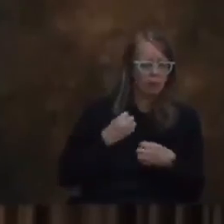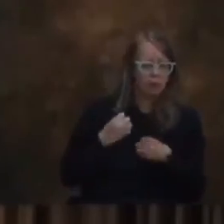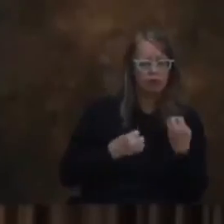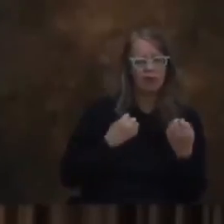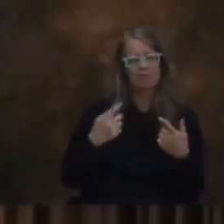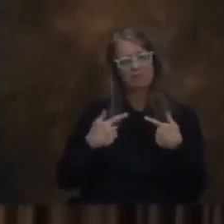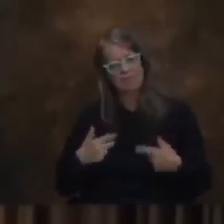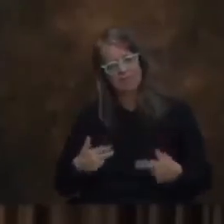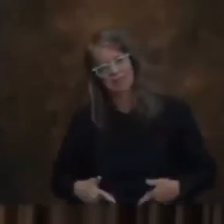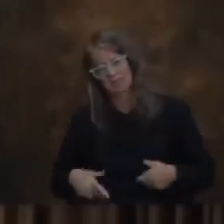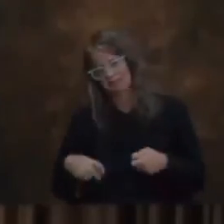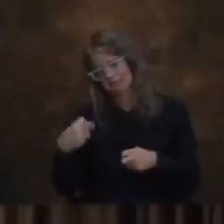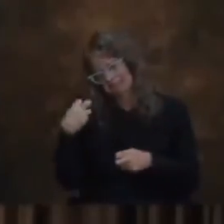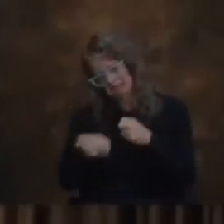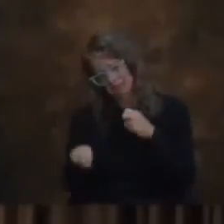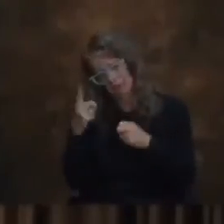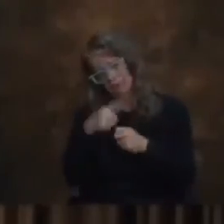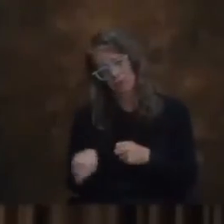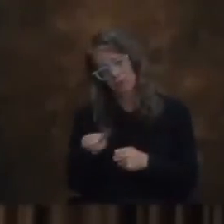sí bien